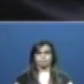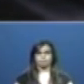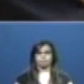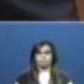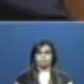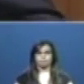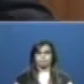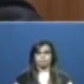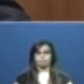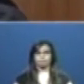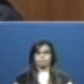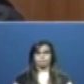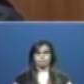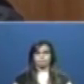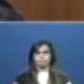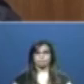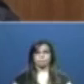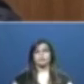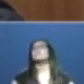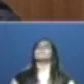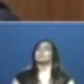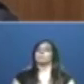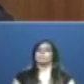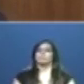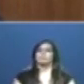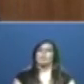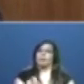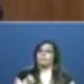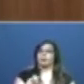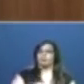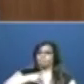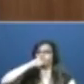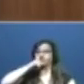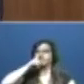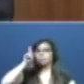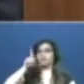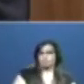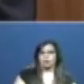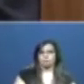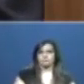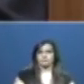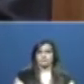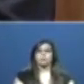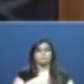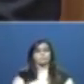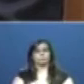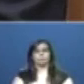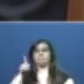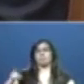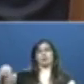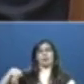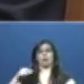sería pero no sería justo olvidar sin embargo que también se han adoptado medidas que suponen un claro